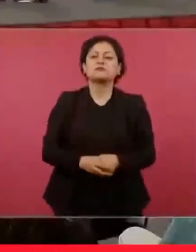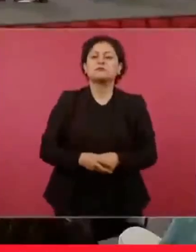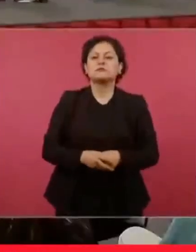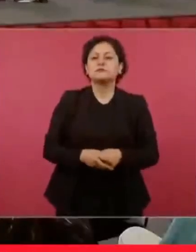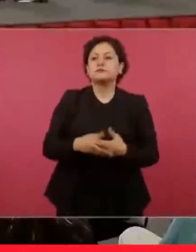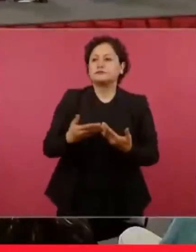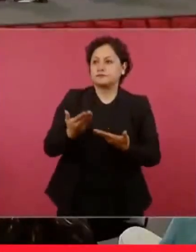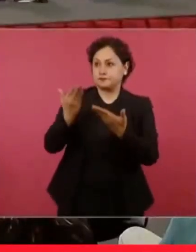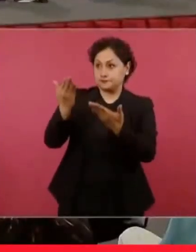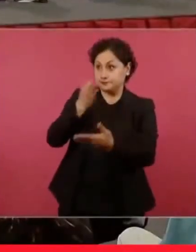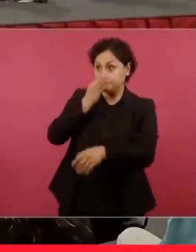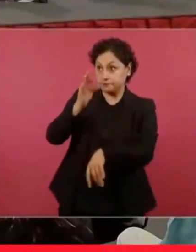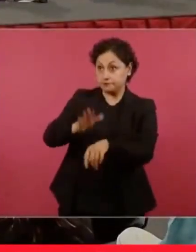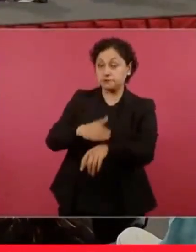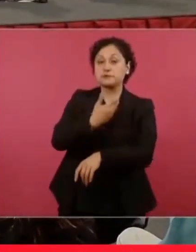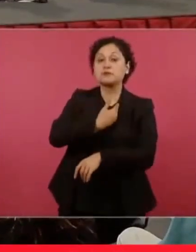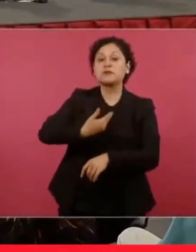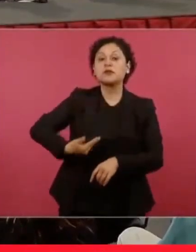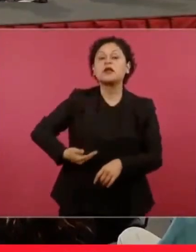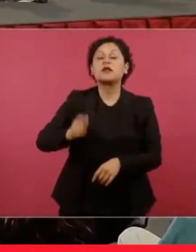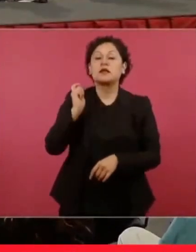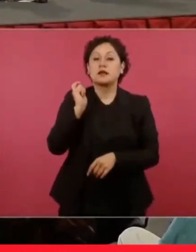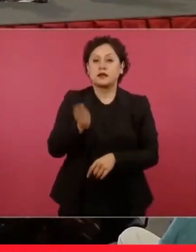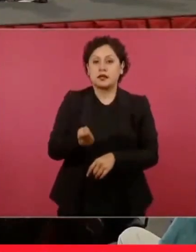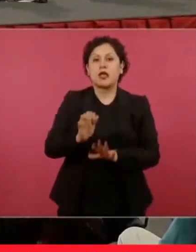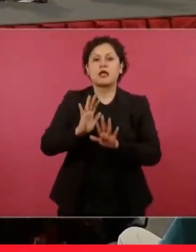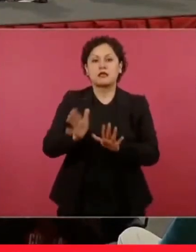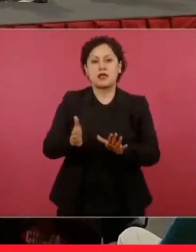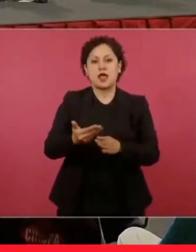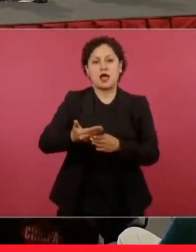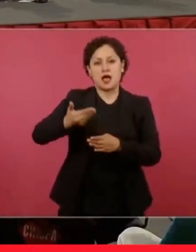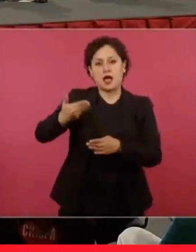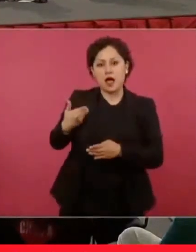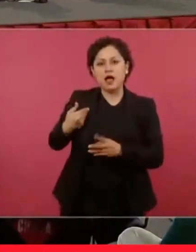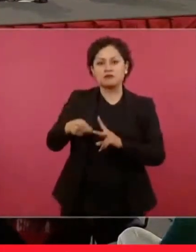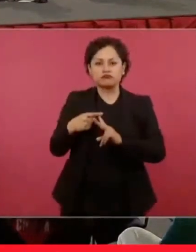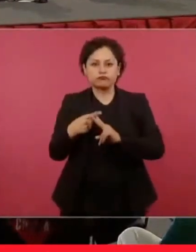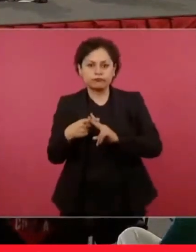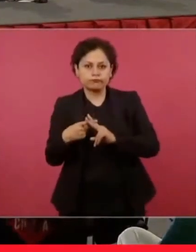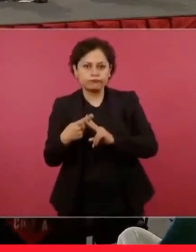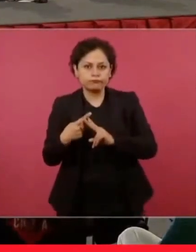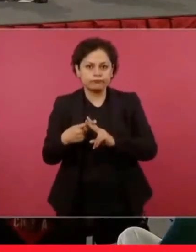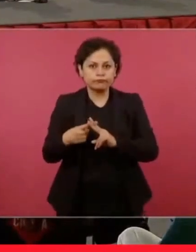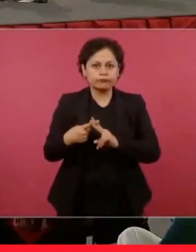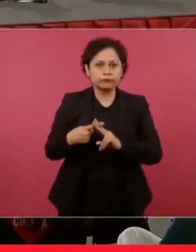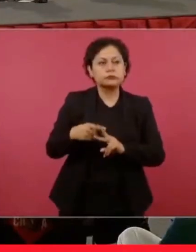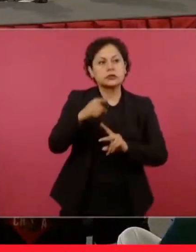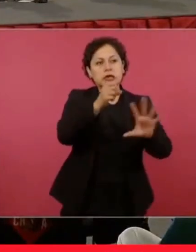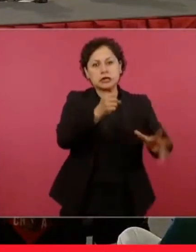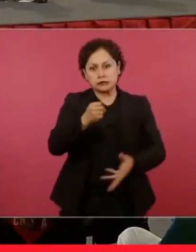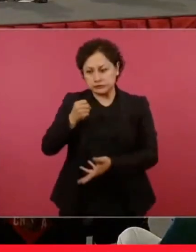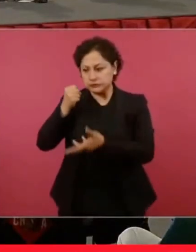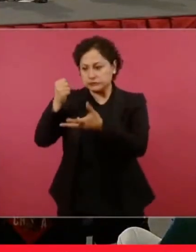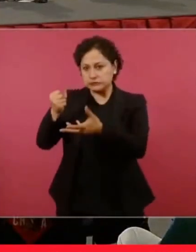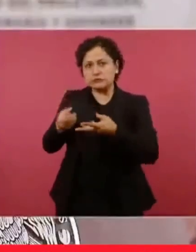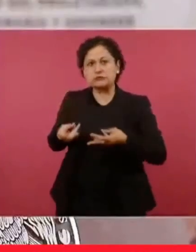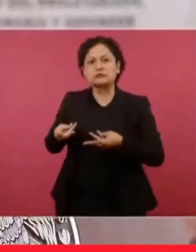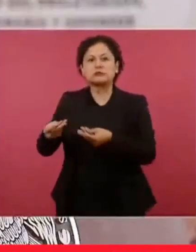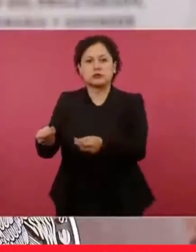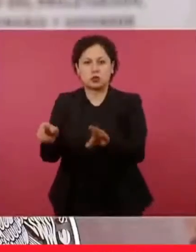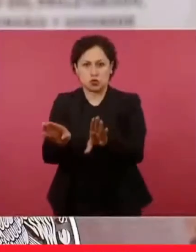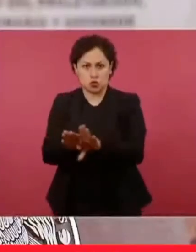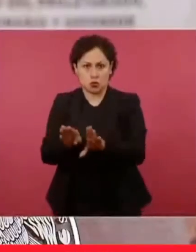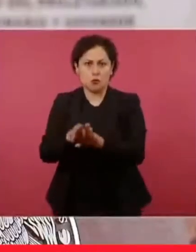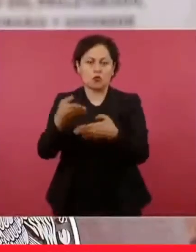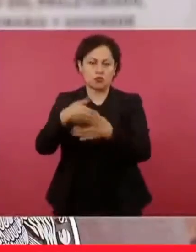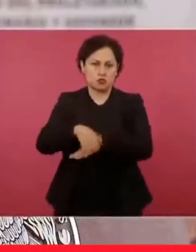señor presidente, el alcance de las inversiones que se ha hecho de parte de la CFE en lo que respecta a materia de sector